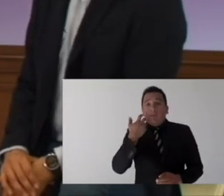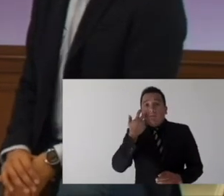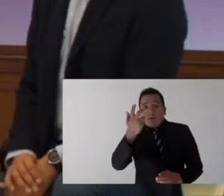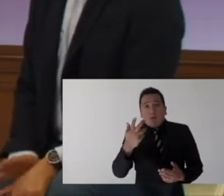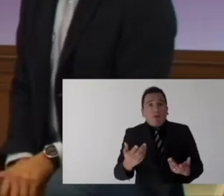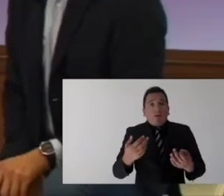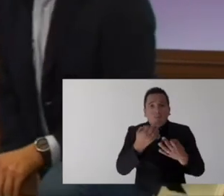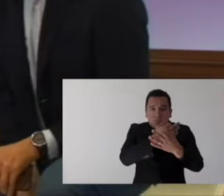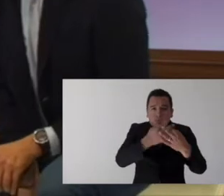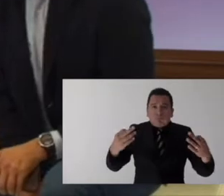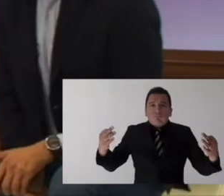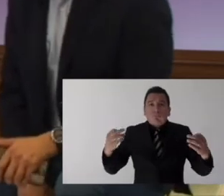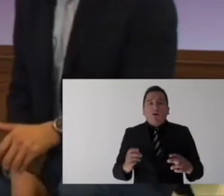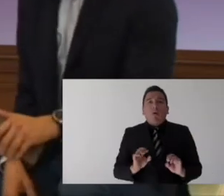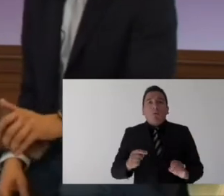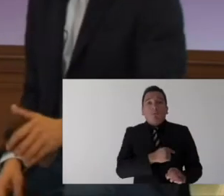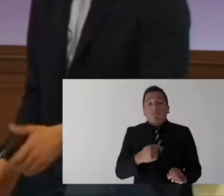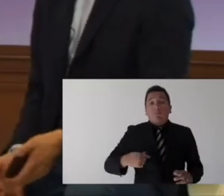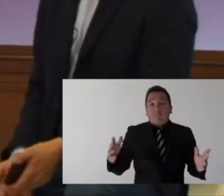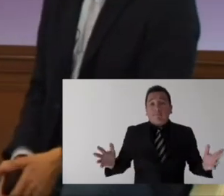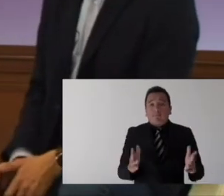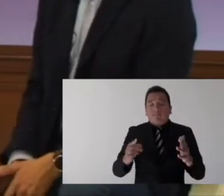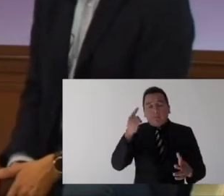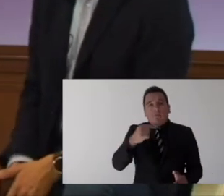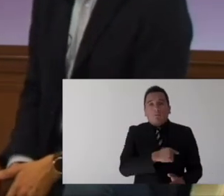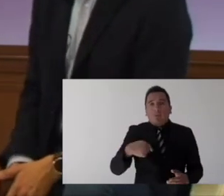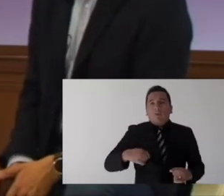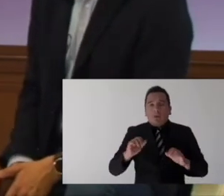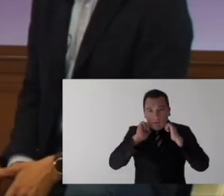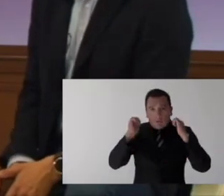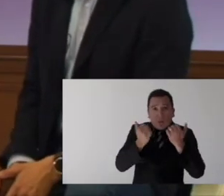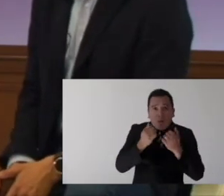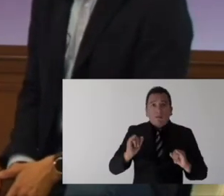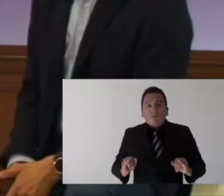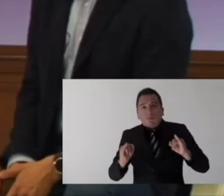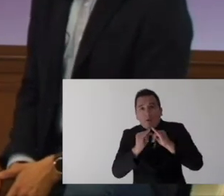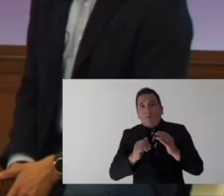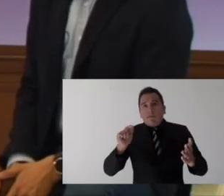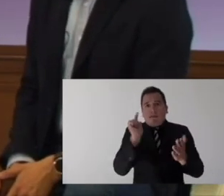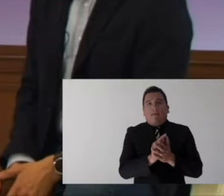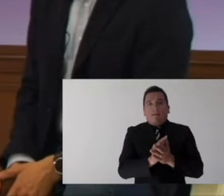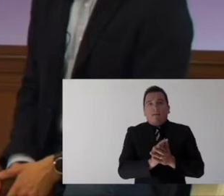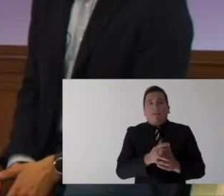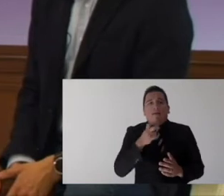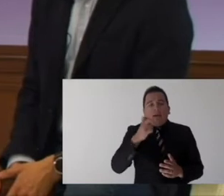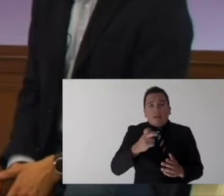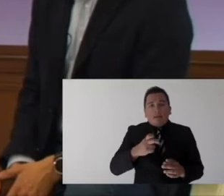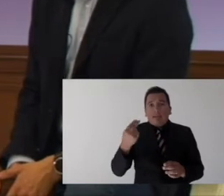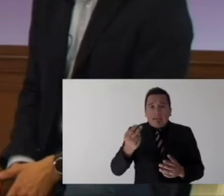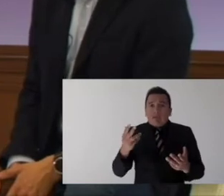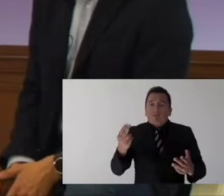el uso de nuestras leyes e instituciones para poder exigir los derechos que ya tenemos. ¿Qué significa